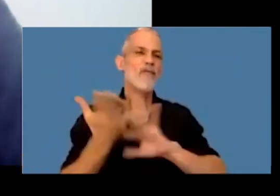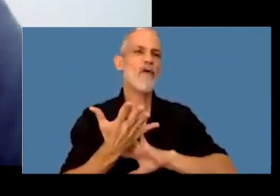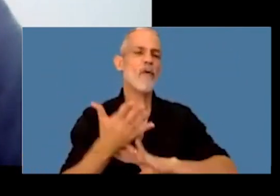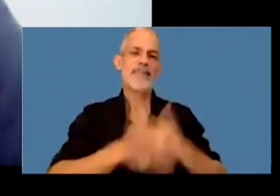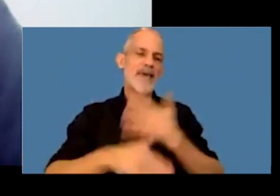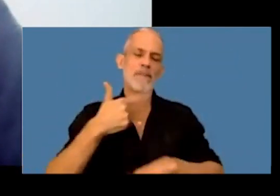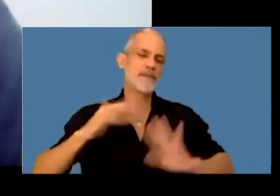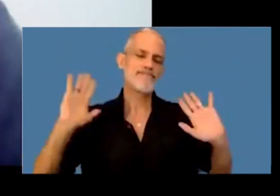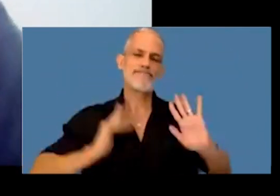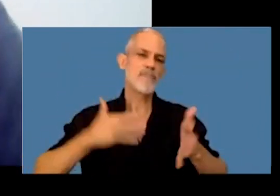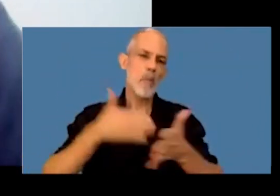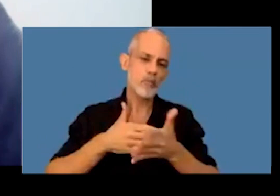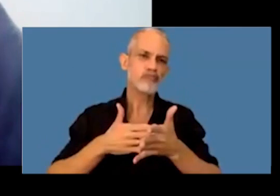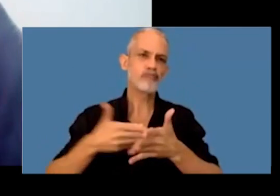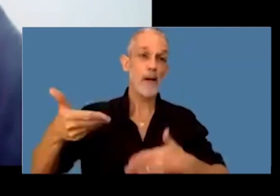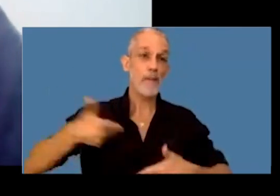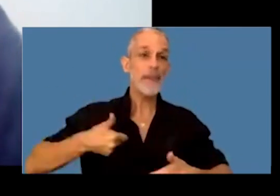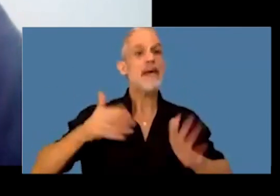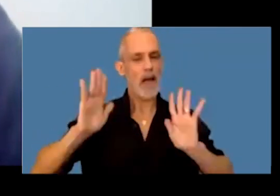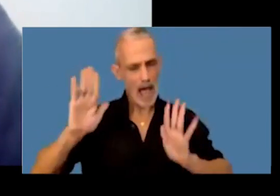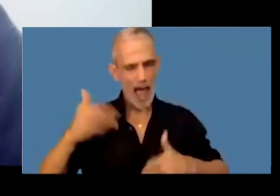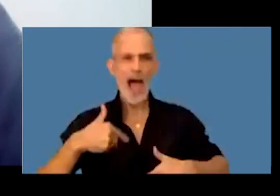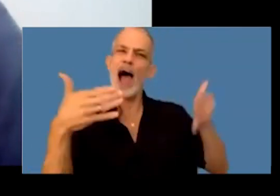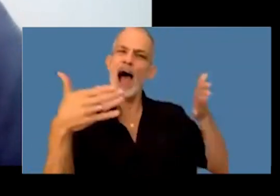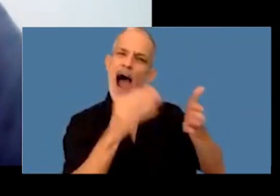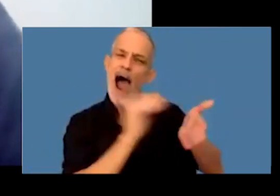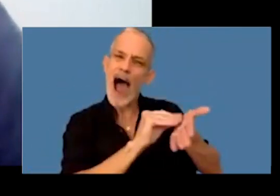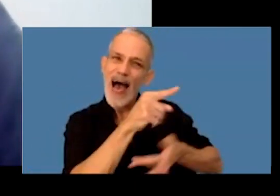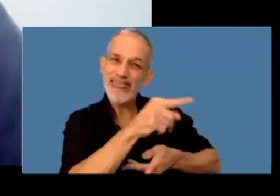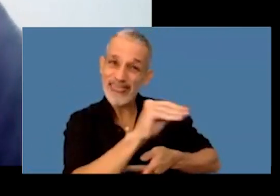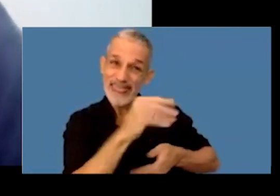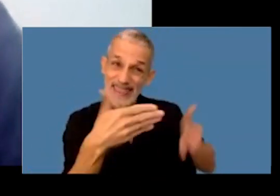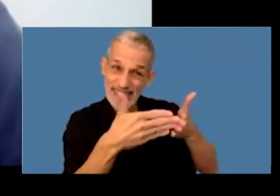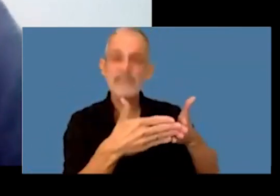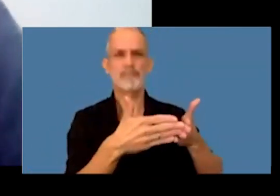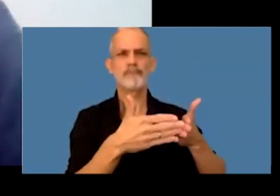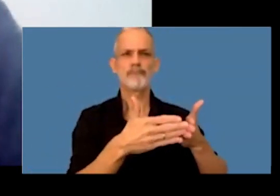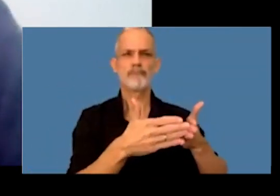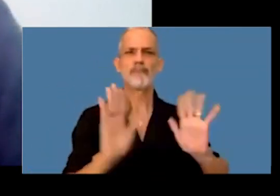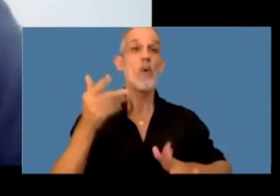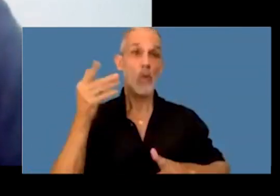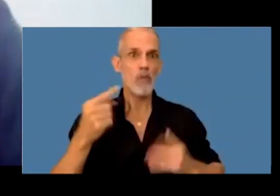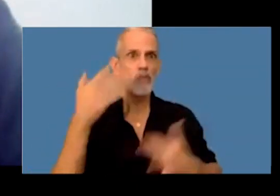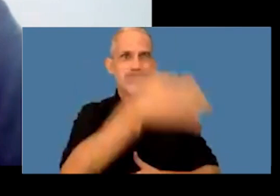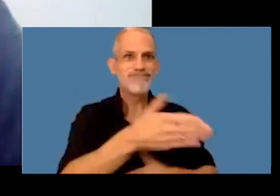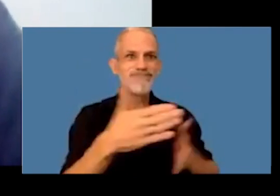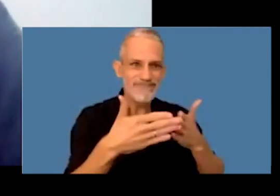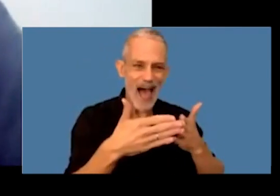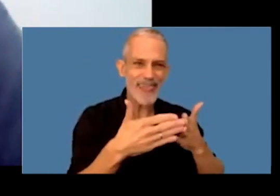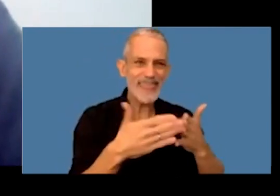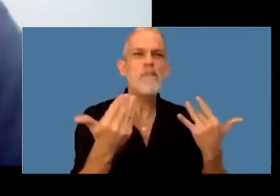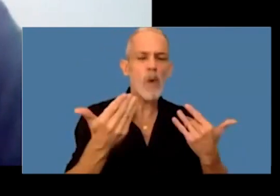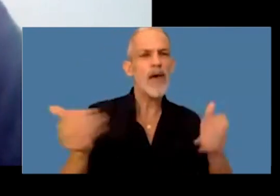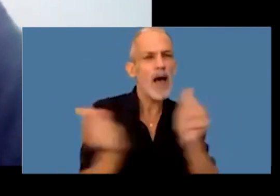la plataforma, nosotros, como Agencia Nacional de Discapacidad, somos punto validador y estamos justamente acompañando a esas